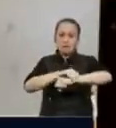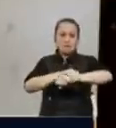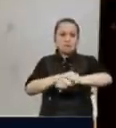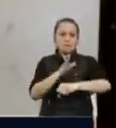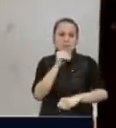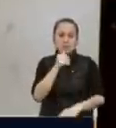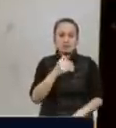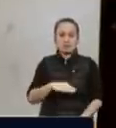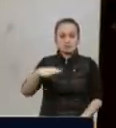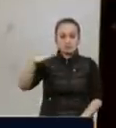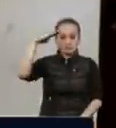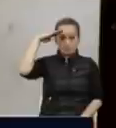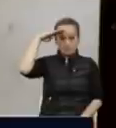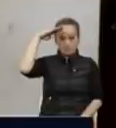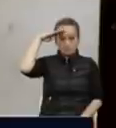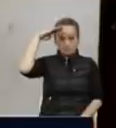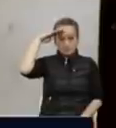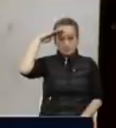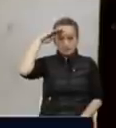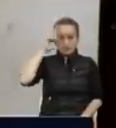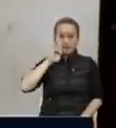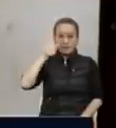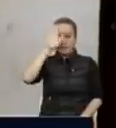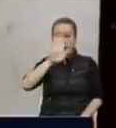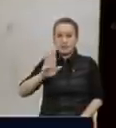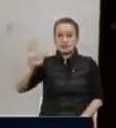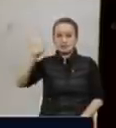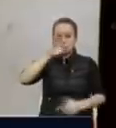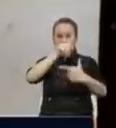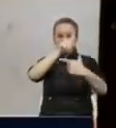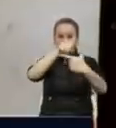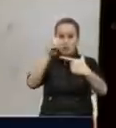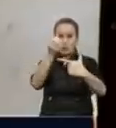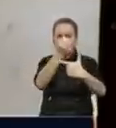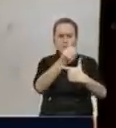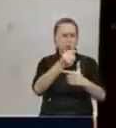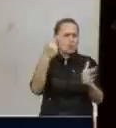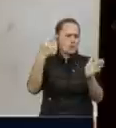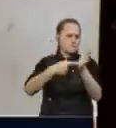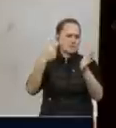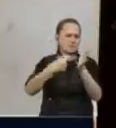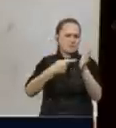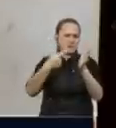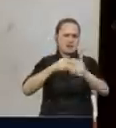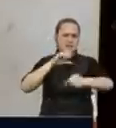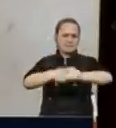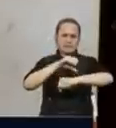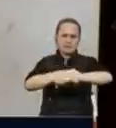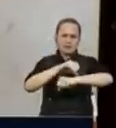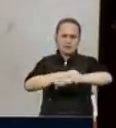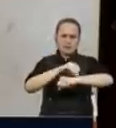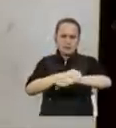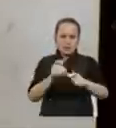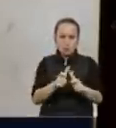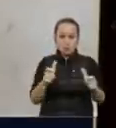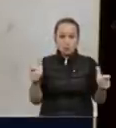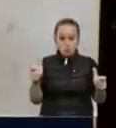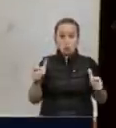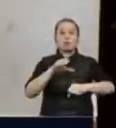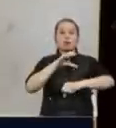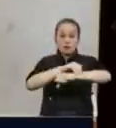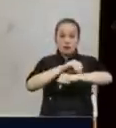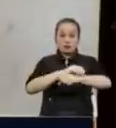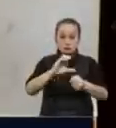Y la policía tiene cifras de miles de capturados, y no solo de